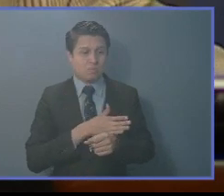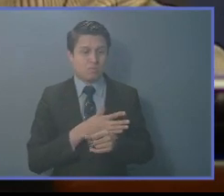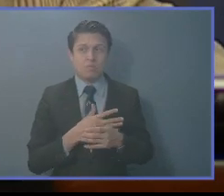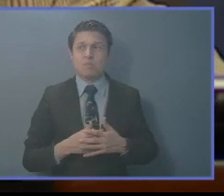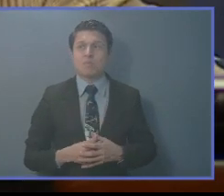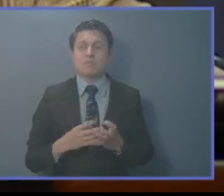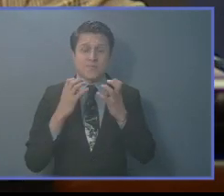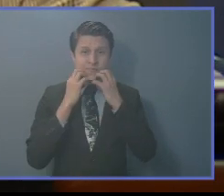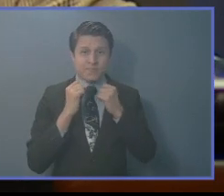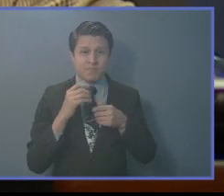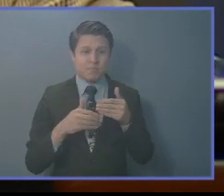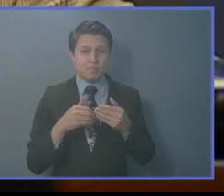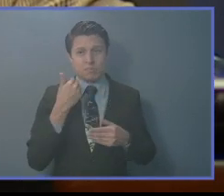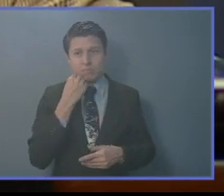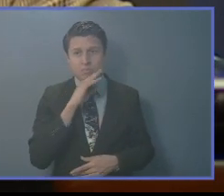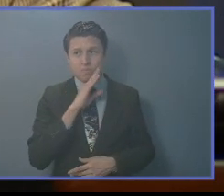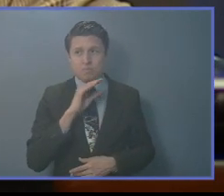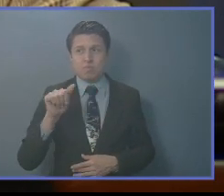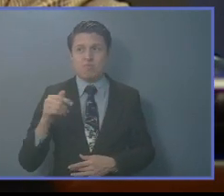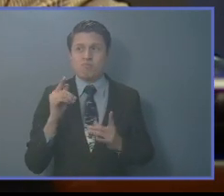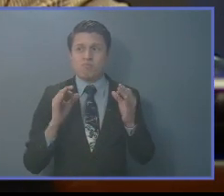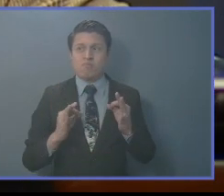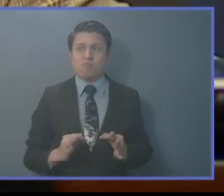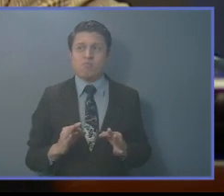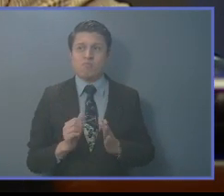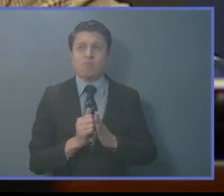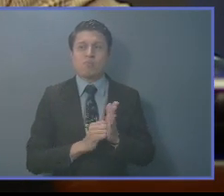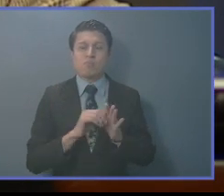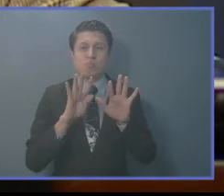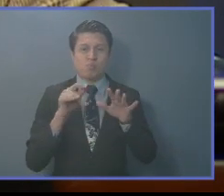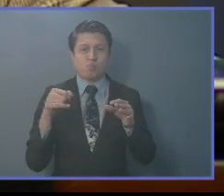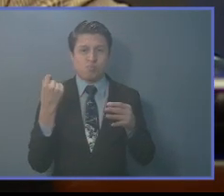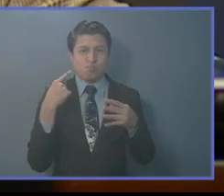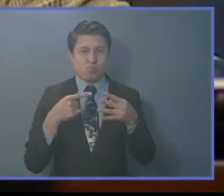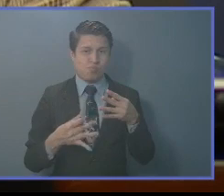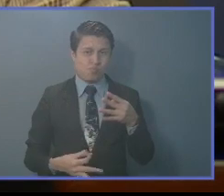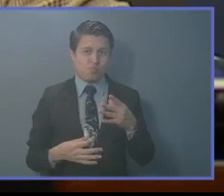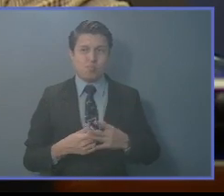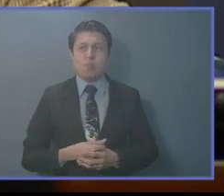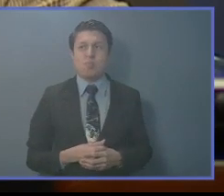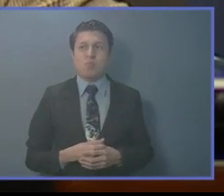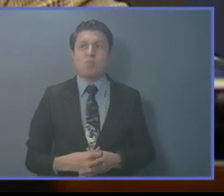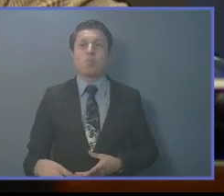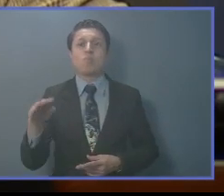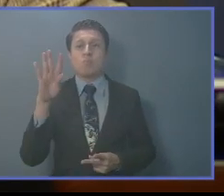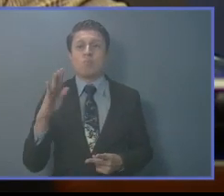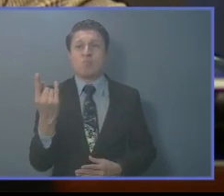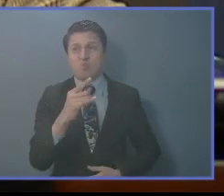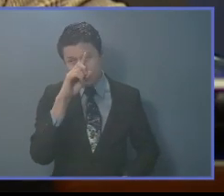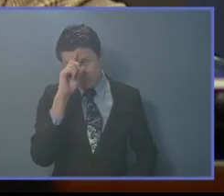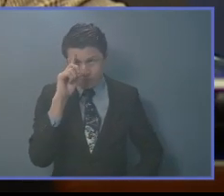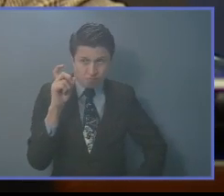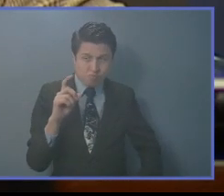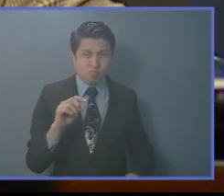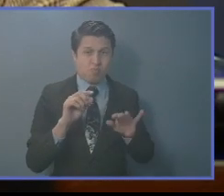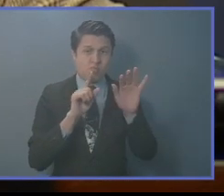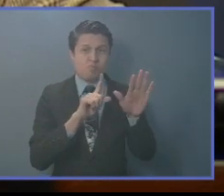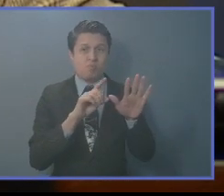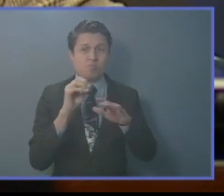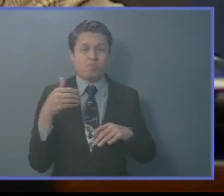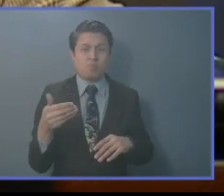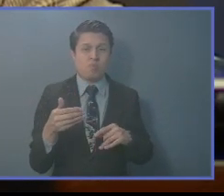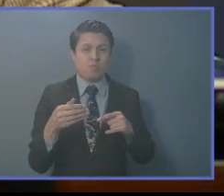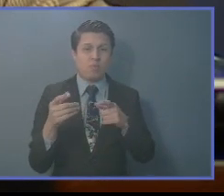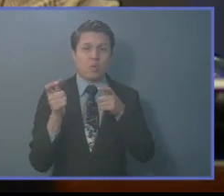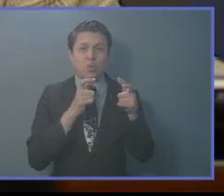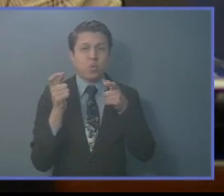de riesgos ocupacionales a las medidas extraordinarias relacionadas en el artículo 9 de esta ley. B. Las personas trabajadoras de 60 años de edad en